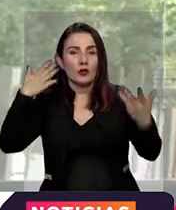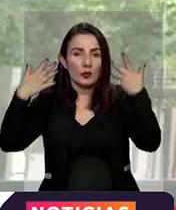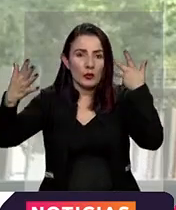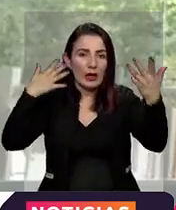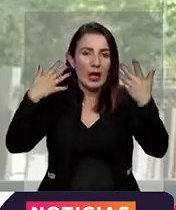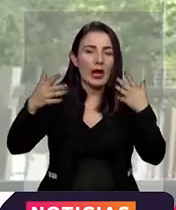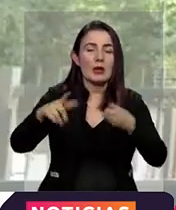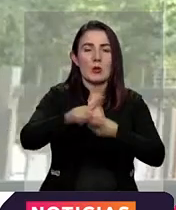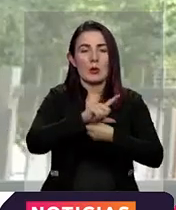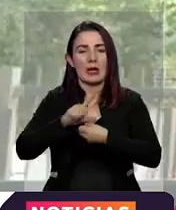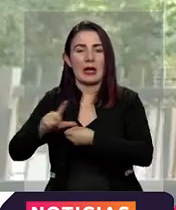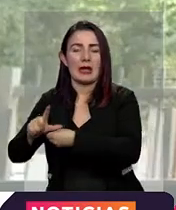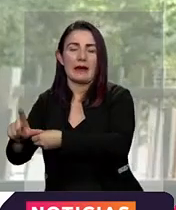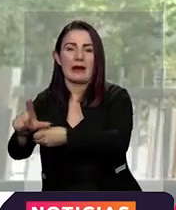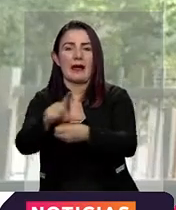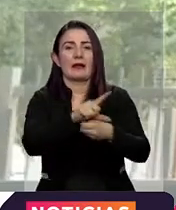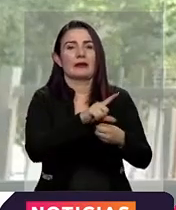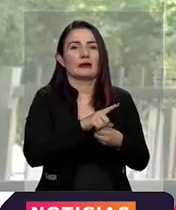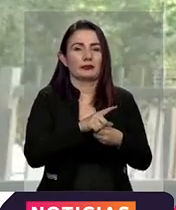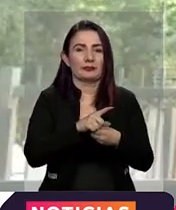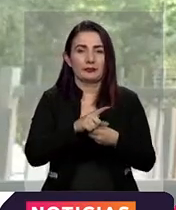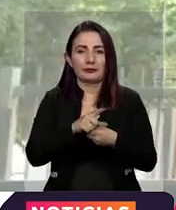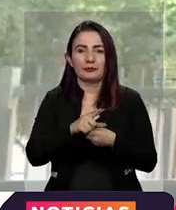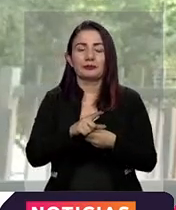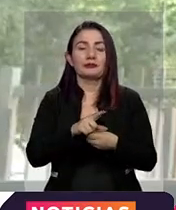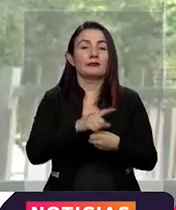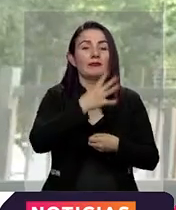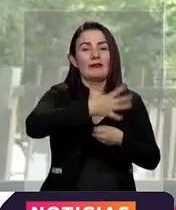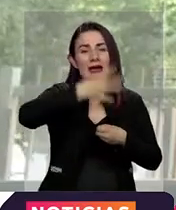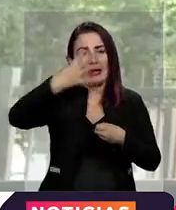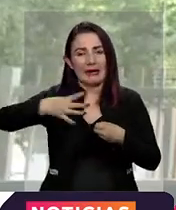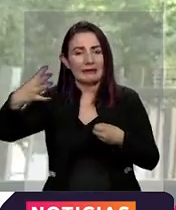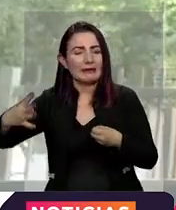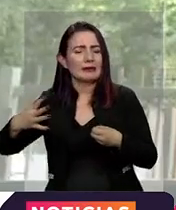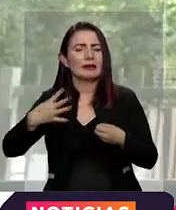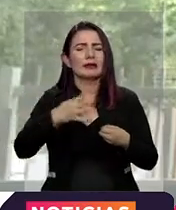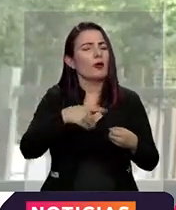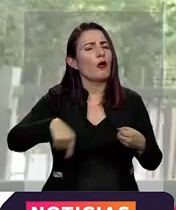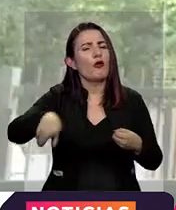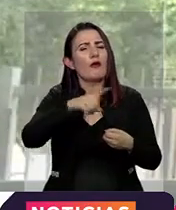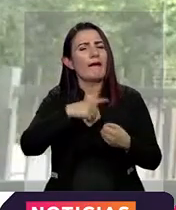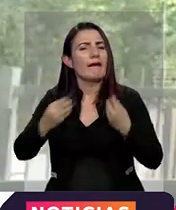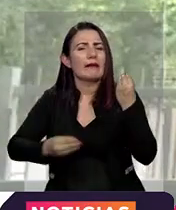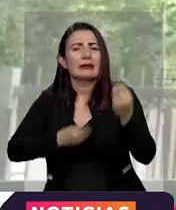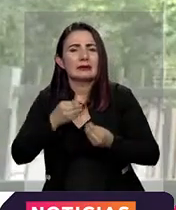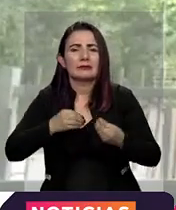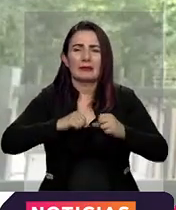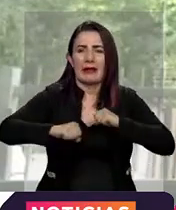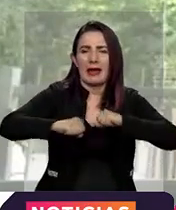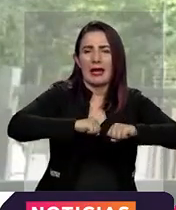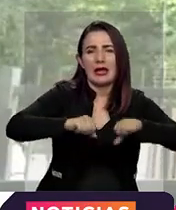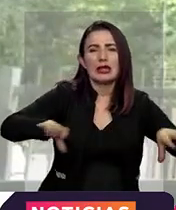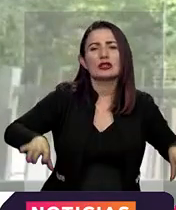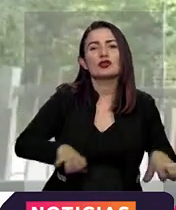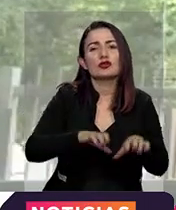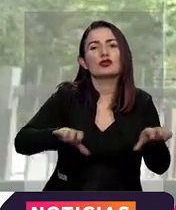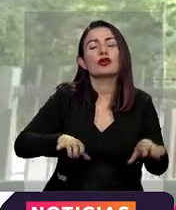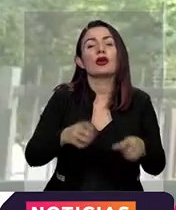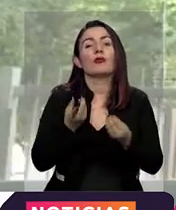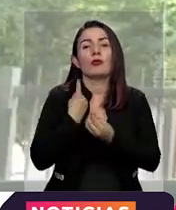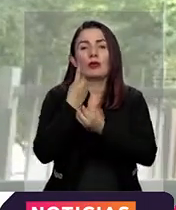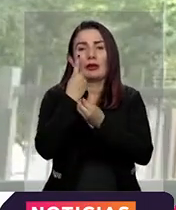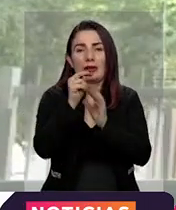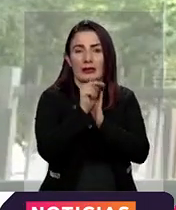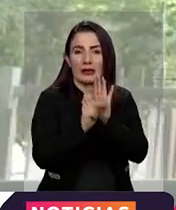las localidades, la población LGTBI, para identificar con ellos qué acciones de política podemos implementar en